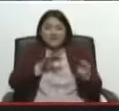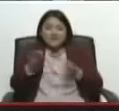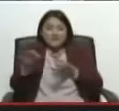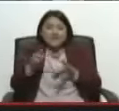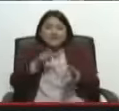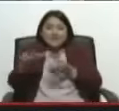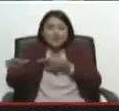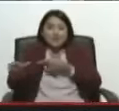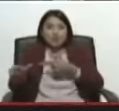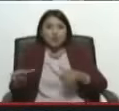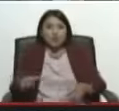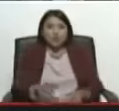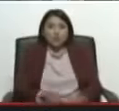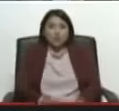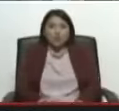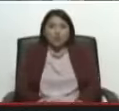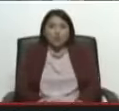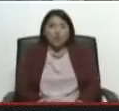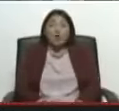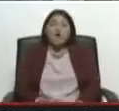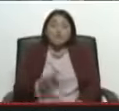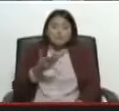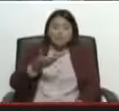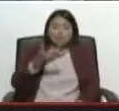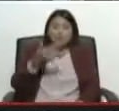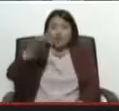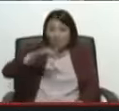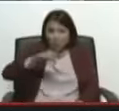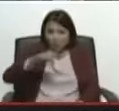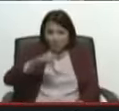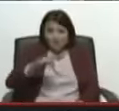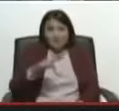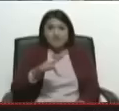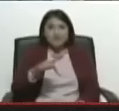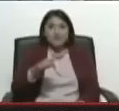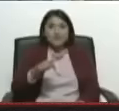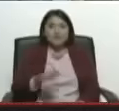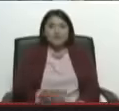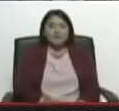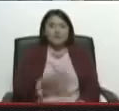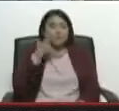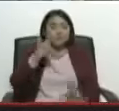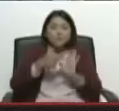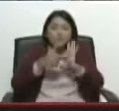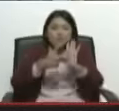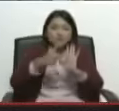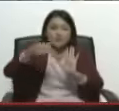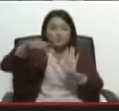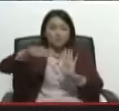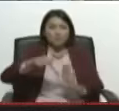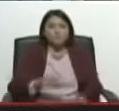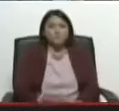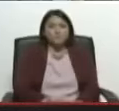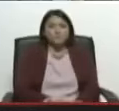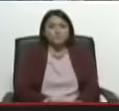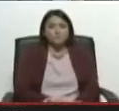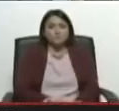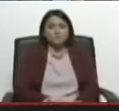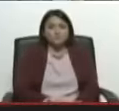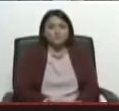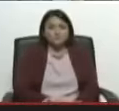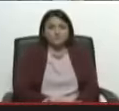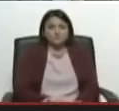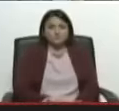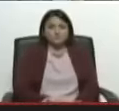Y una de las más importantes es esta que vamos a mostrarle en el día de hoy.